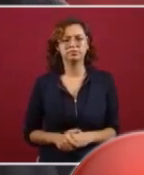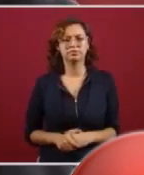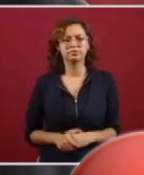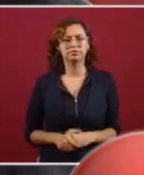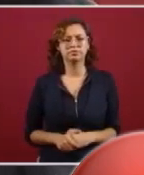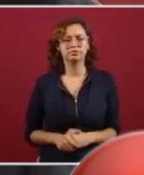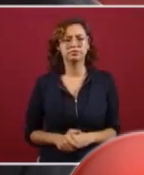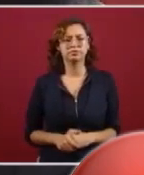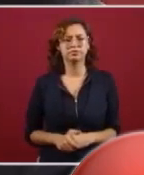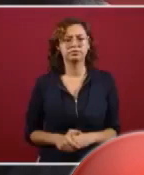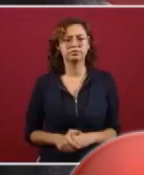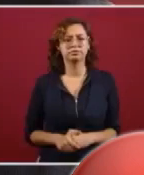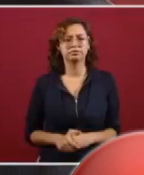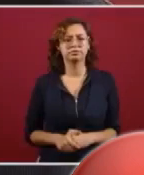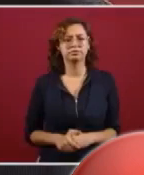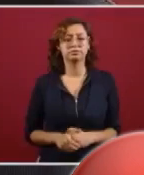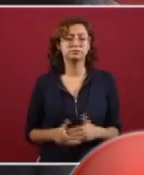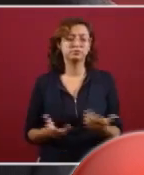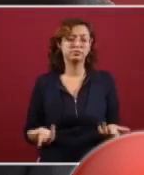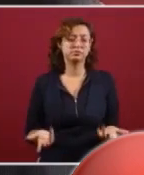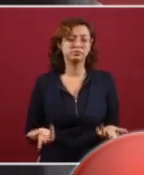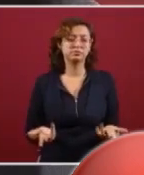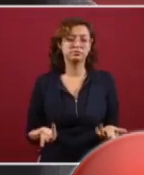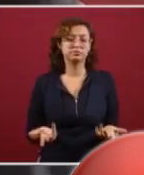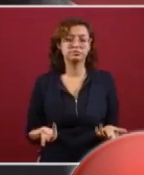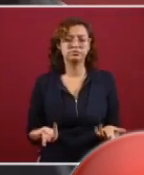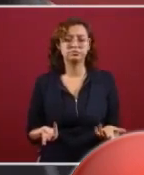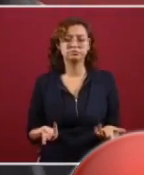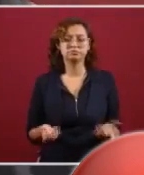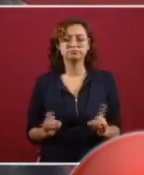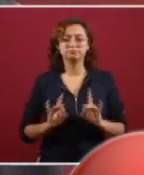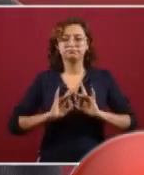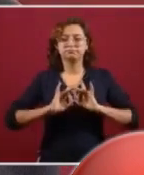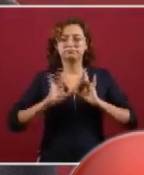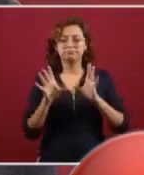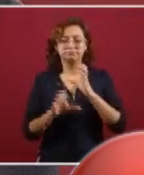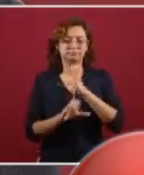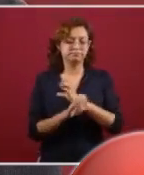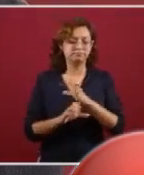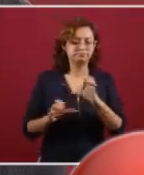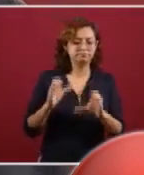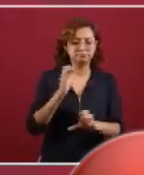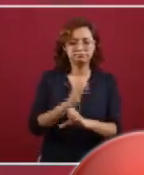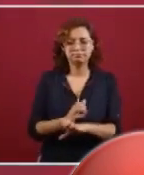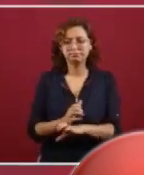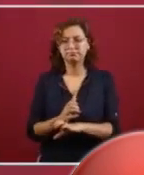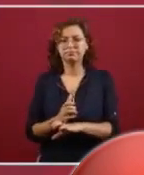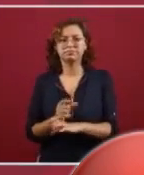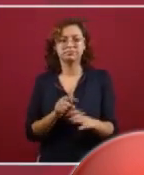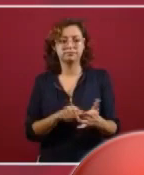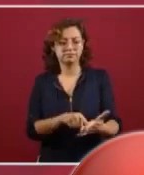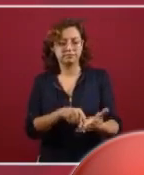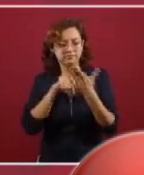Y ese tipo de cosas, como no se podía, o mejor dicho,